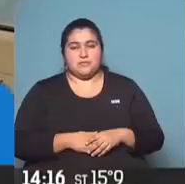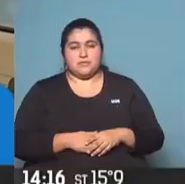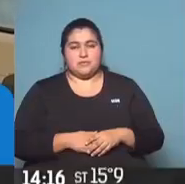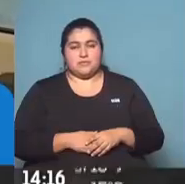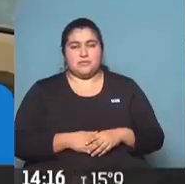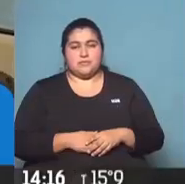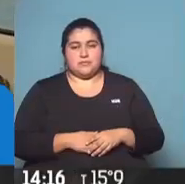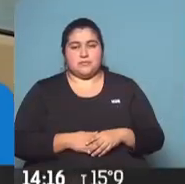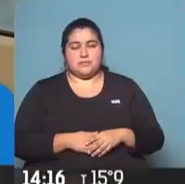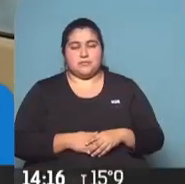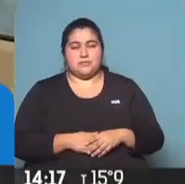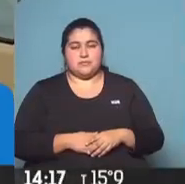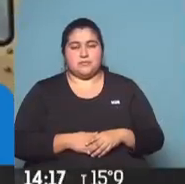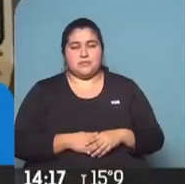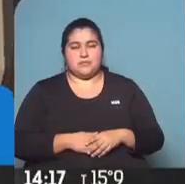e